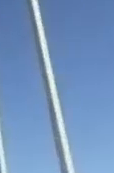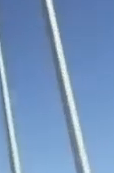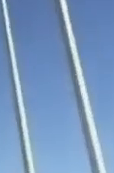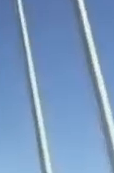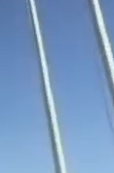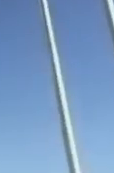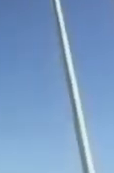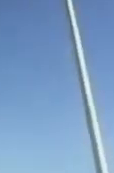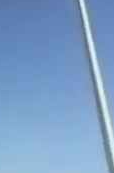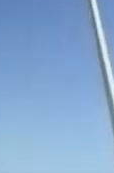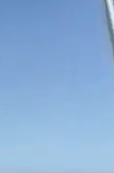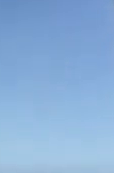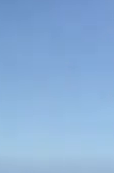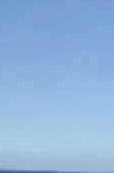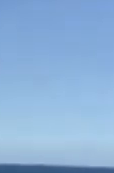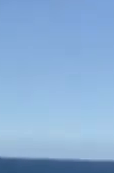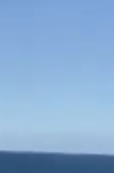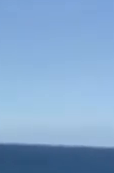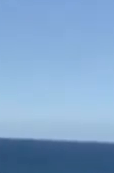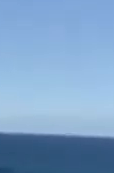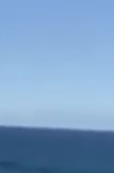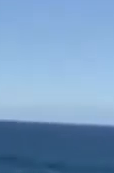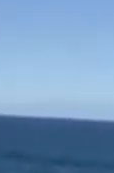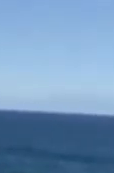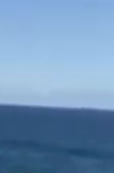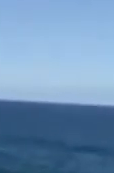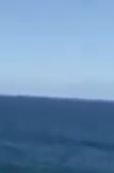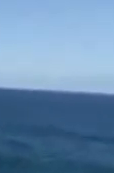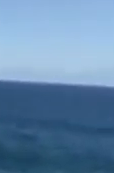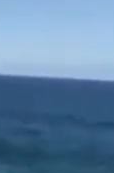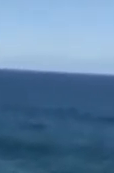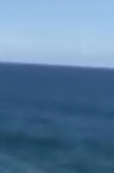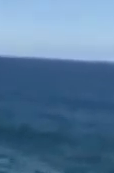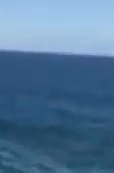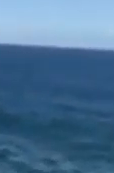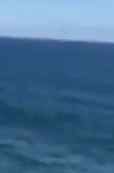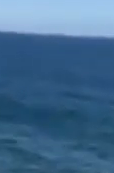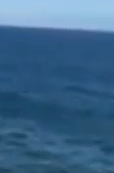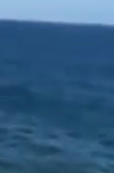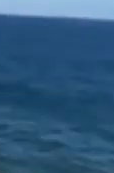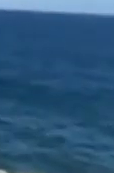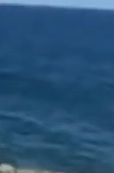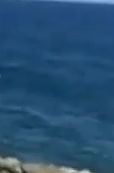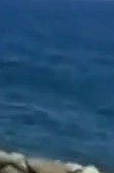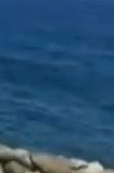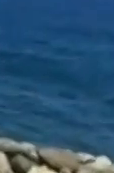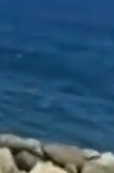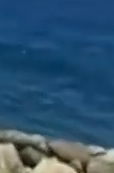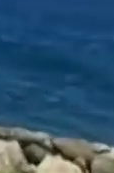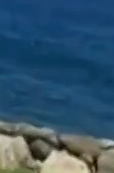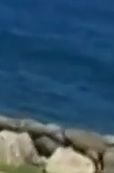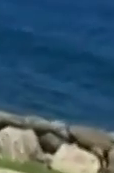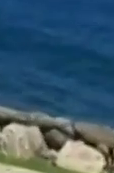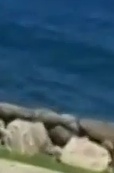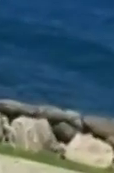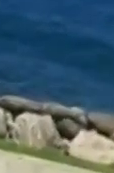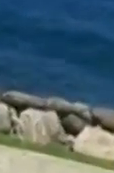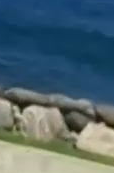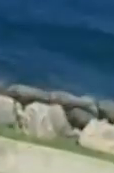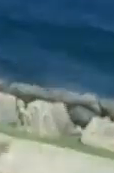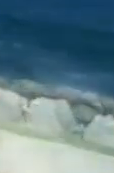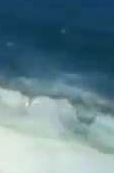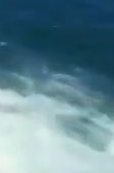Gracias por este contacto. Nos encontramos en el Complejo Histórico, Cultural y Memorial Sebastián Francisco de Miranda,